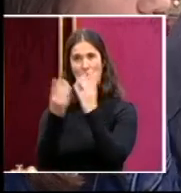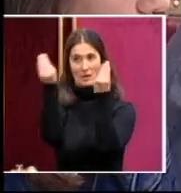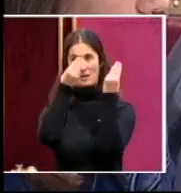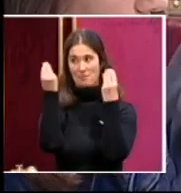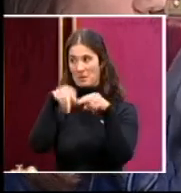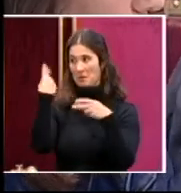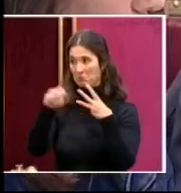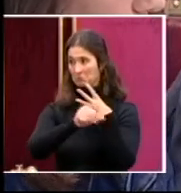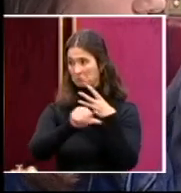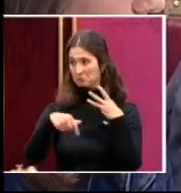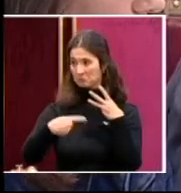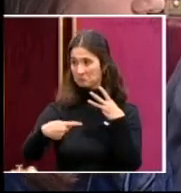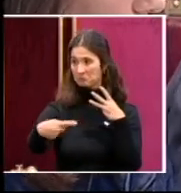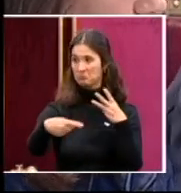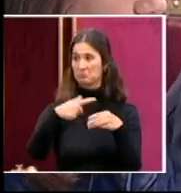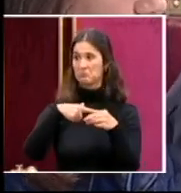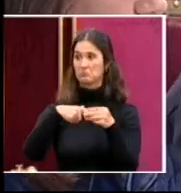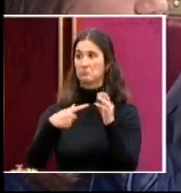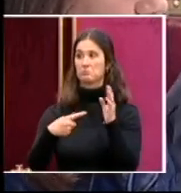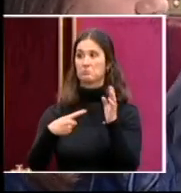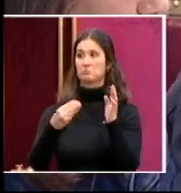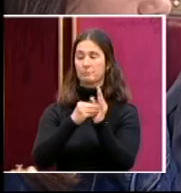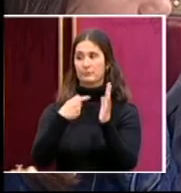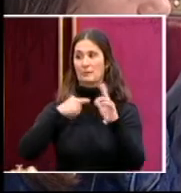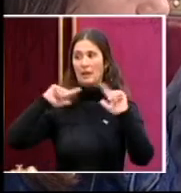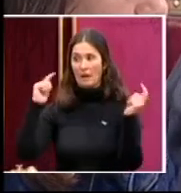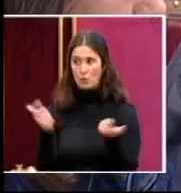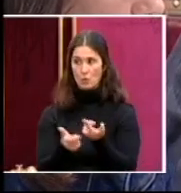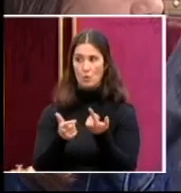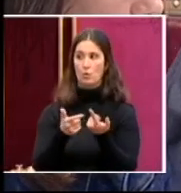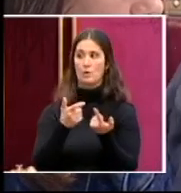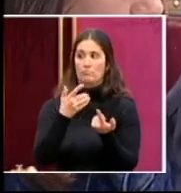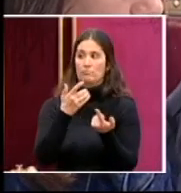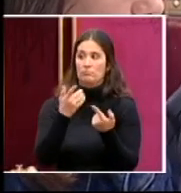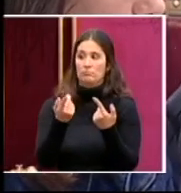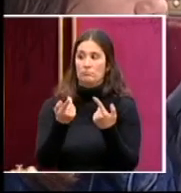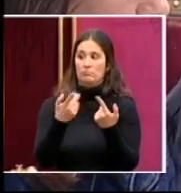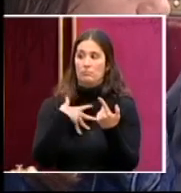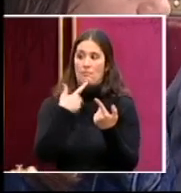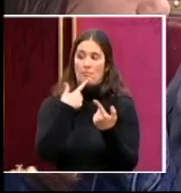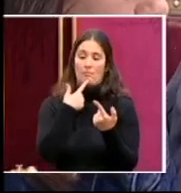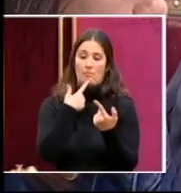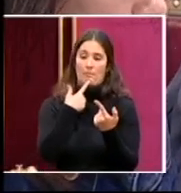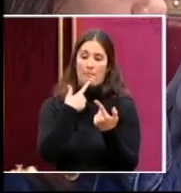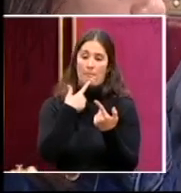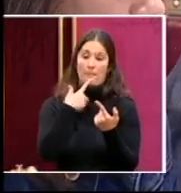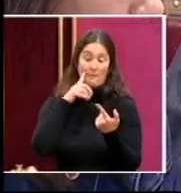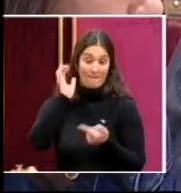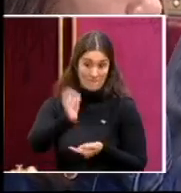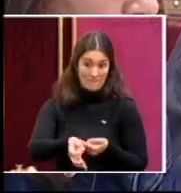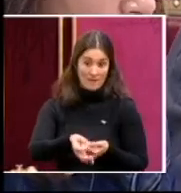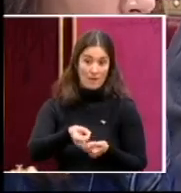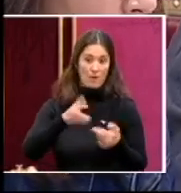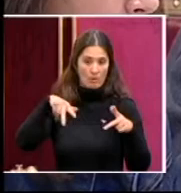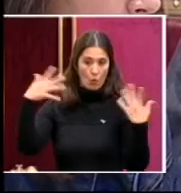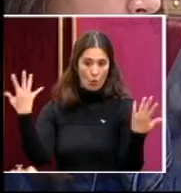próxima semana tendremos también reuniones al respecto. En fin, entiendo que es verdad que